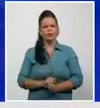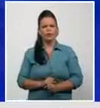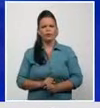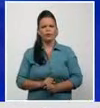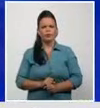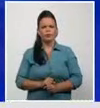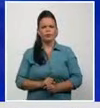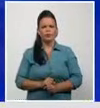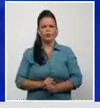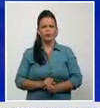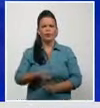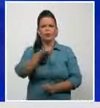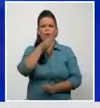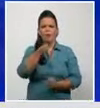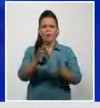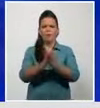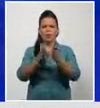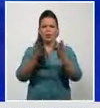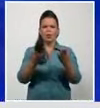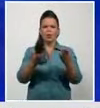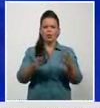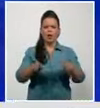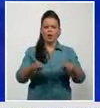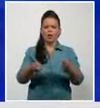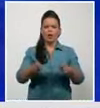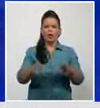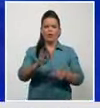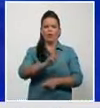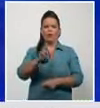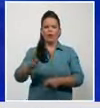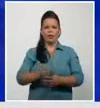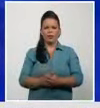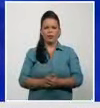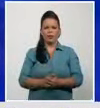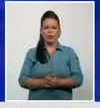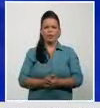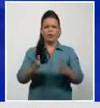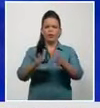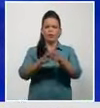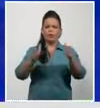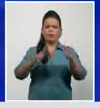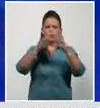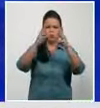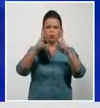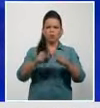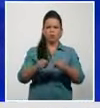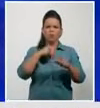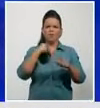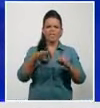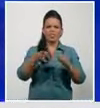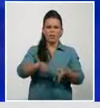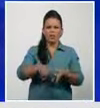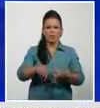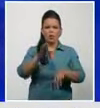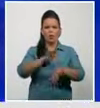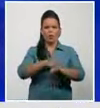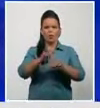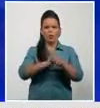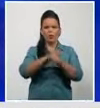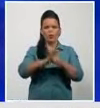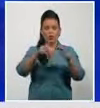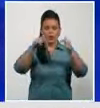una colega de Radio Rebelde. El aumento de casos y muertes por COVID-19 en los primeros días del año